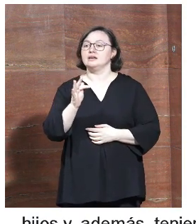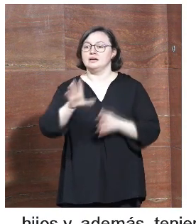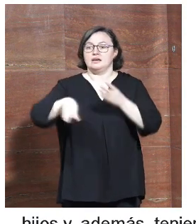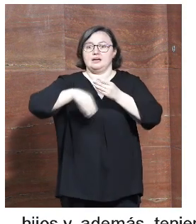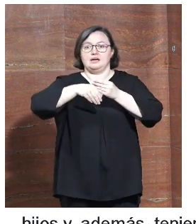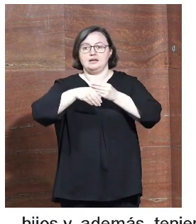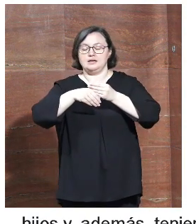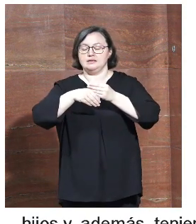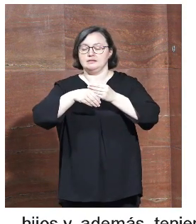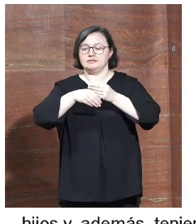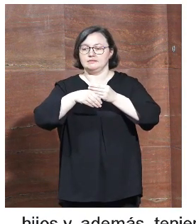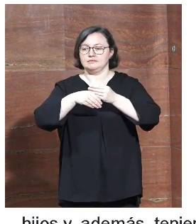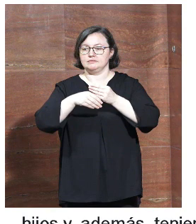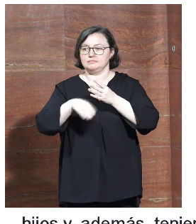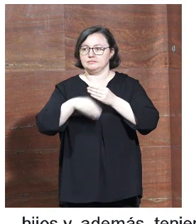añadamos